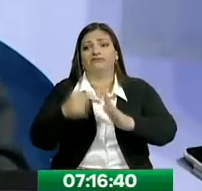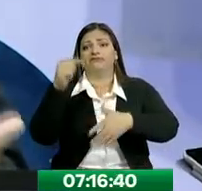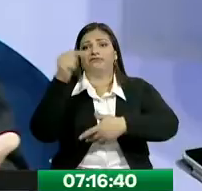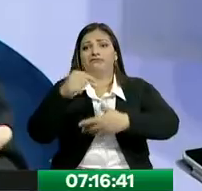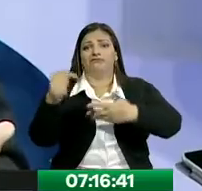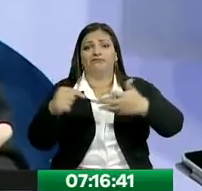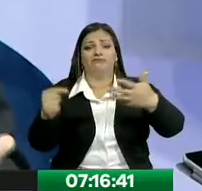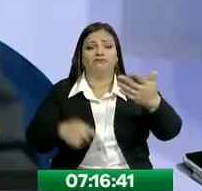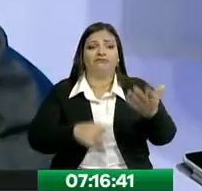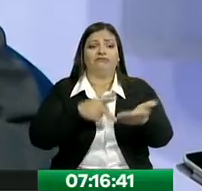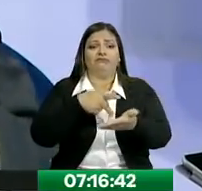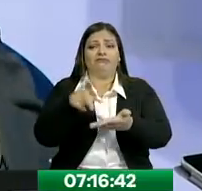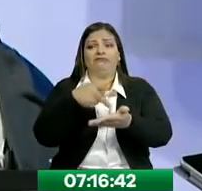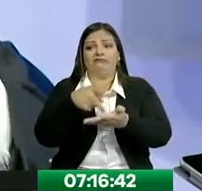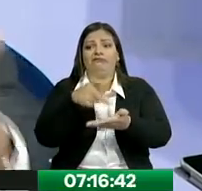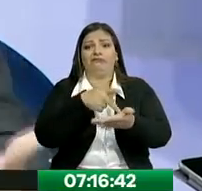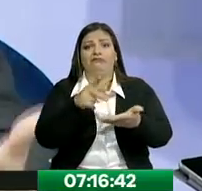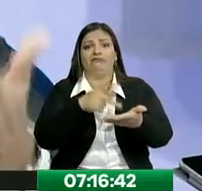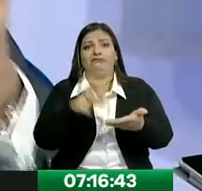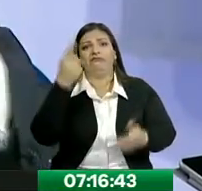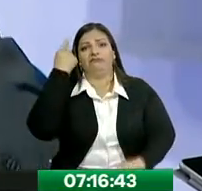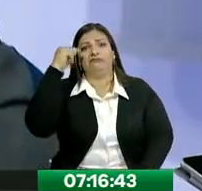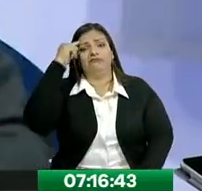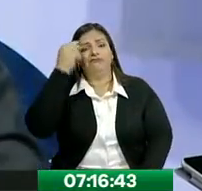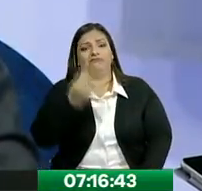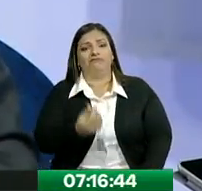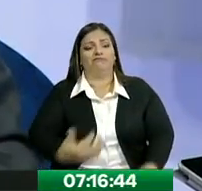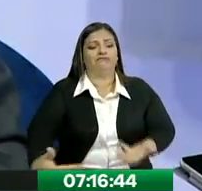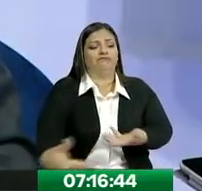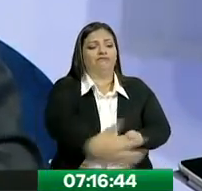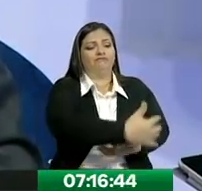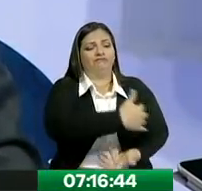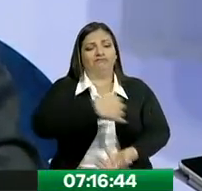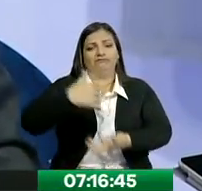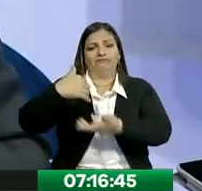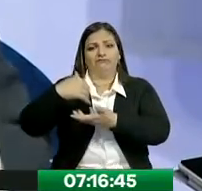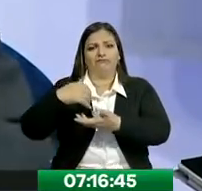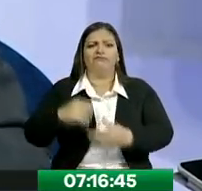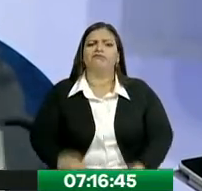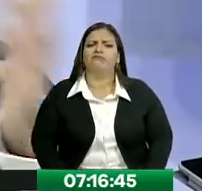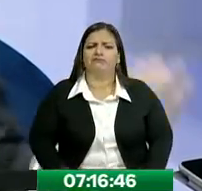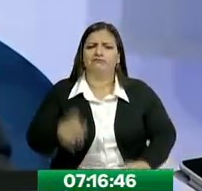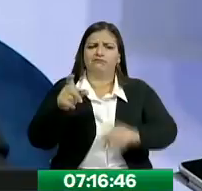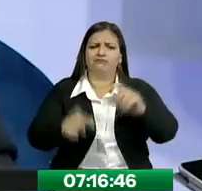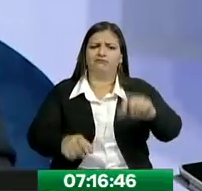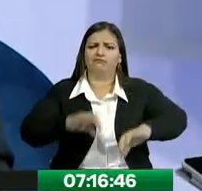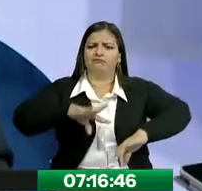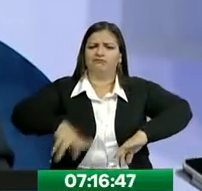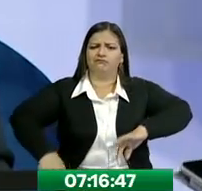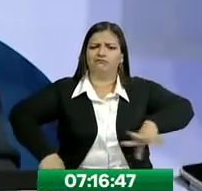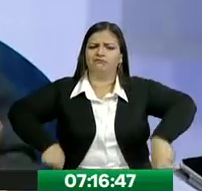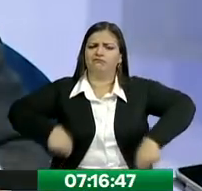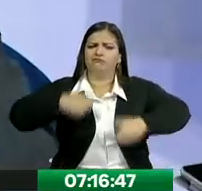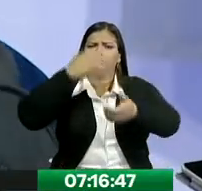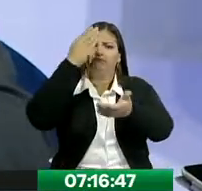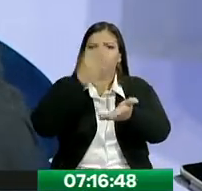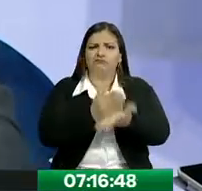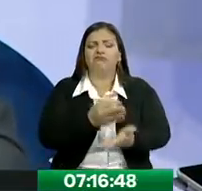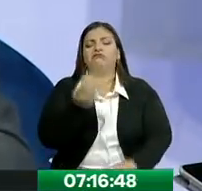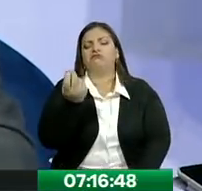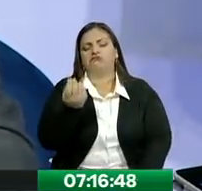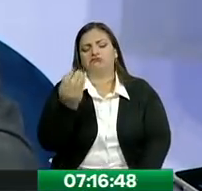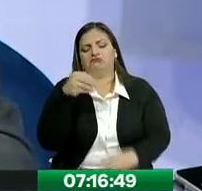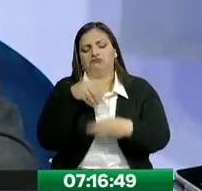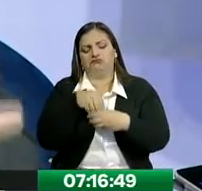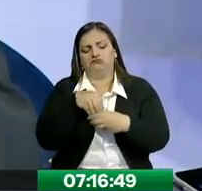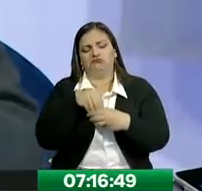Hablamos entonces de que a menor corrupción va a haber mucho menor demanda de recursos, o se van a poder reorientar esos recursos a donde verdaderamente